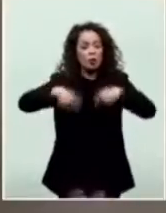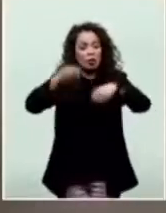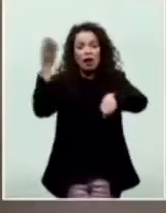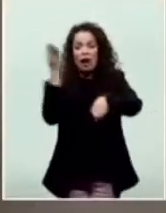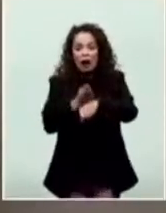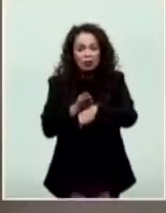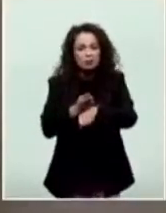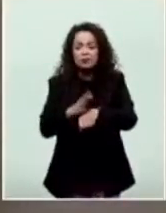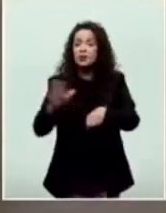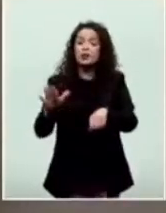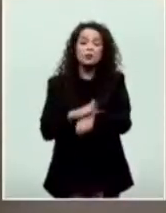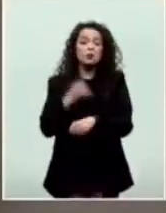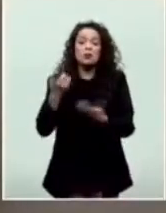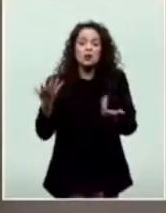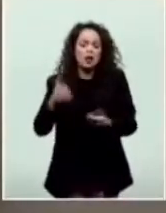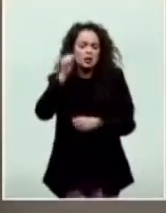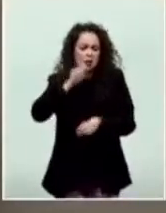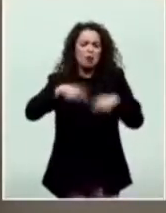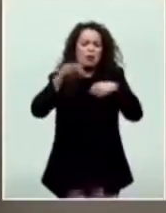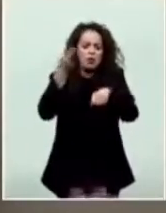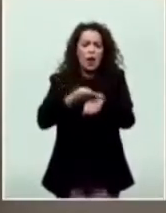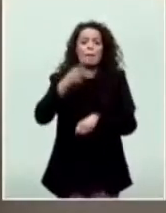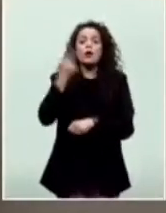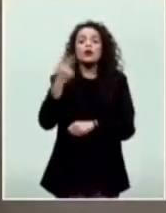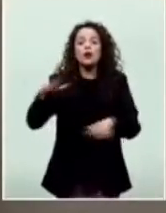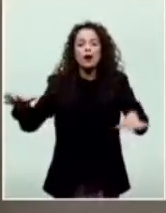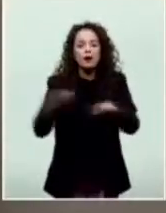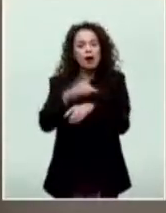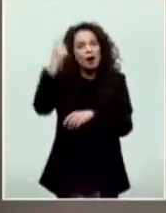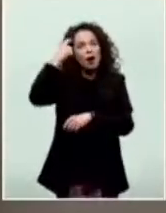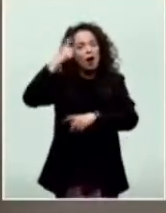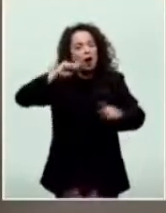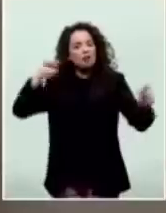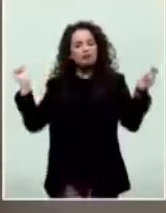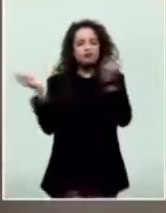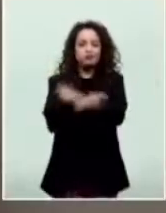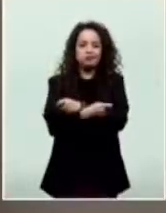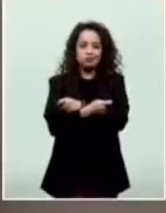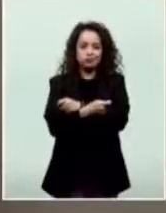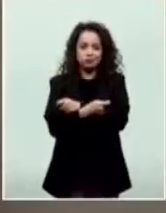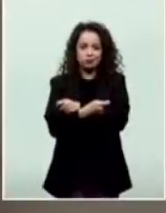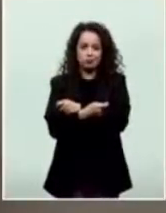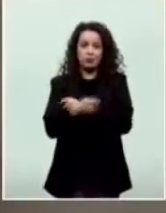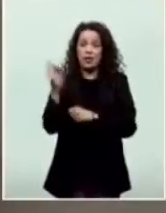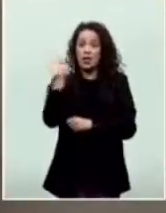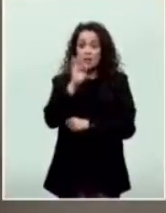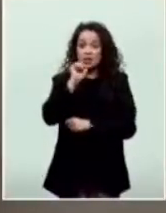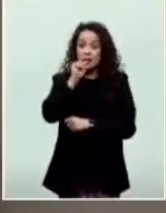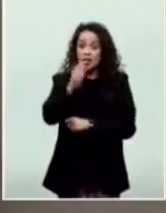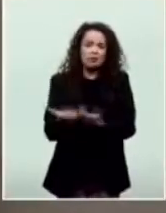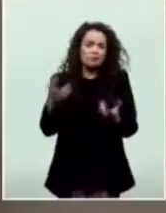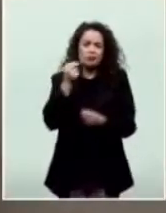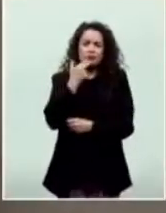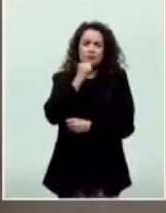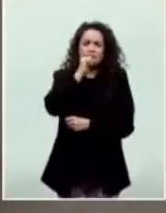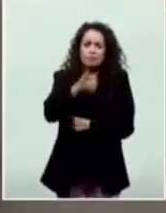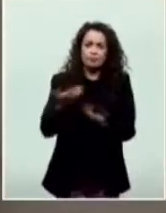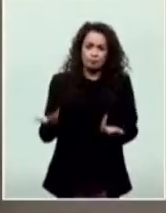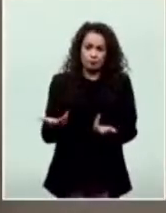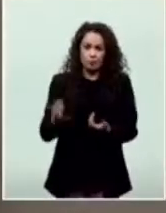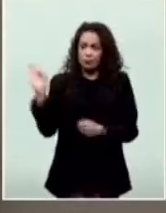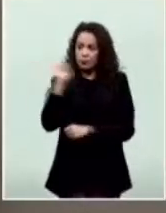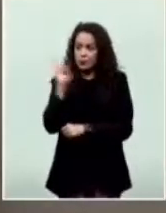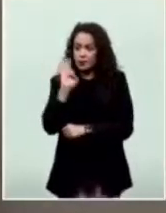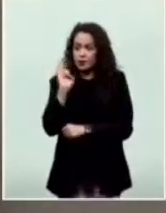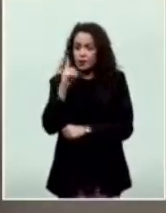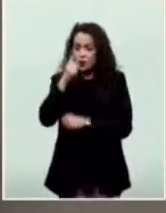cambiamos prácticas y cultura no sirve de nada. Yo poco menos de un año ya no estaré aquí y si no logramos cambiar la